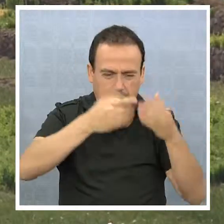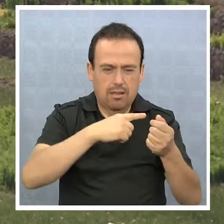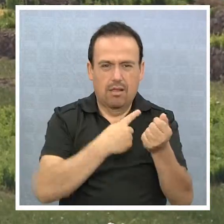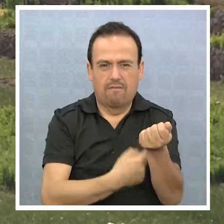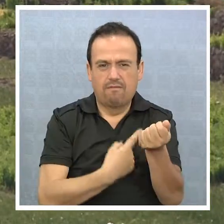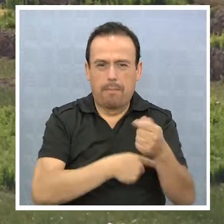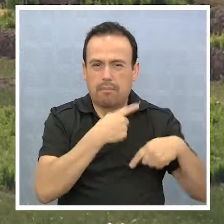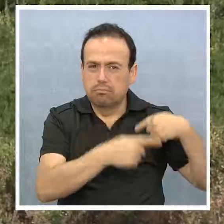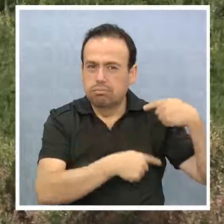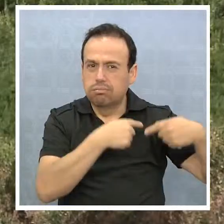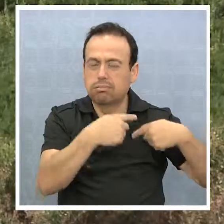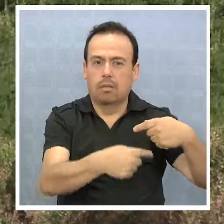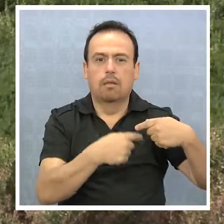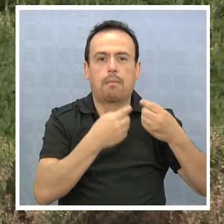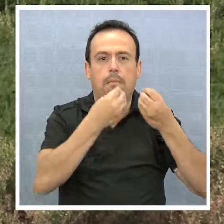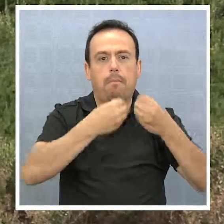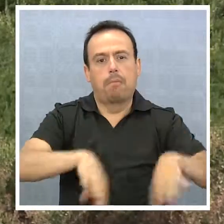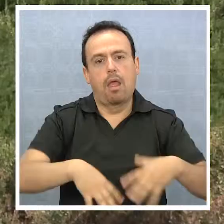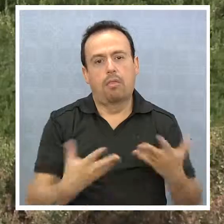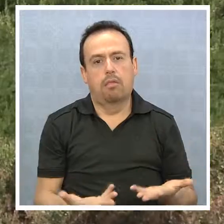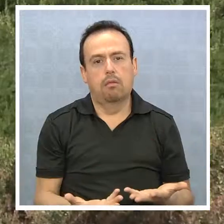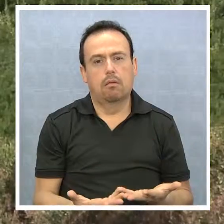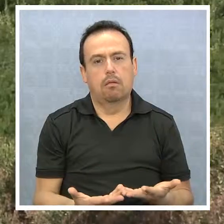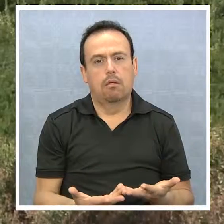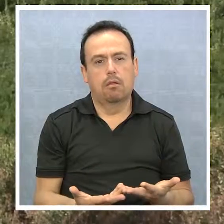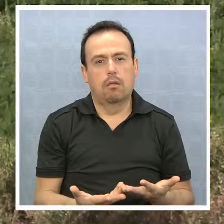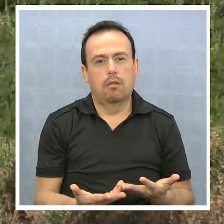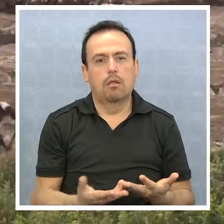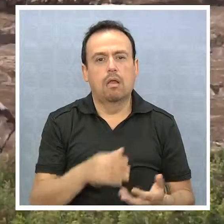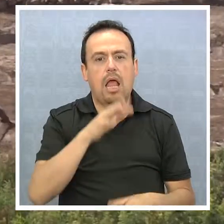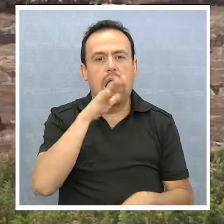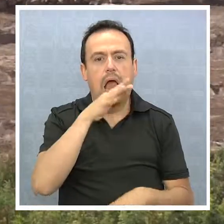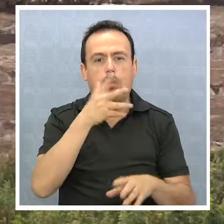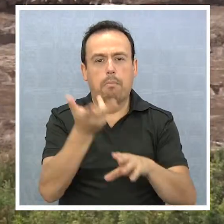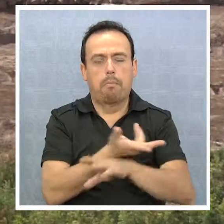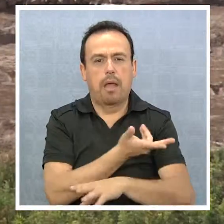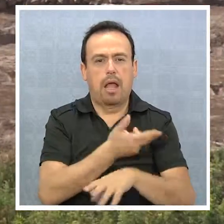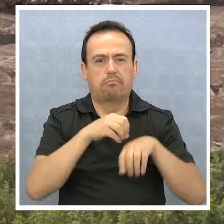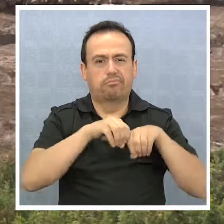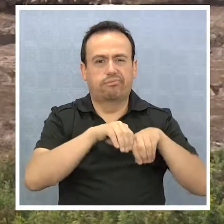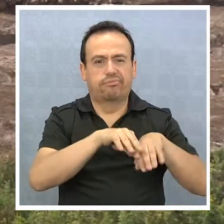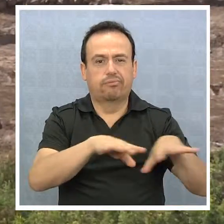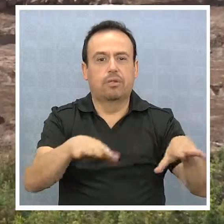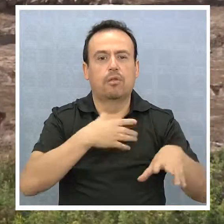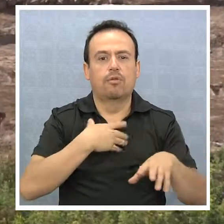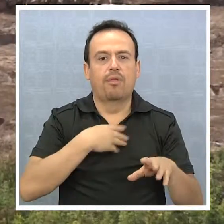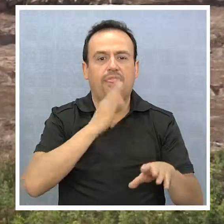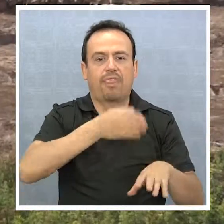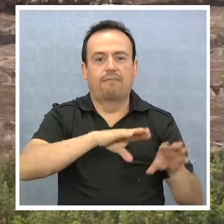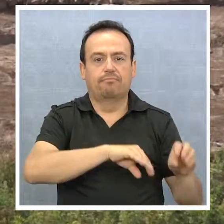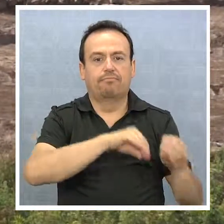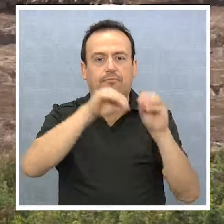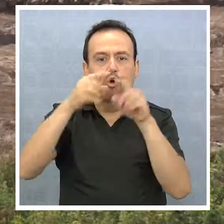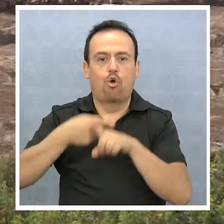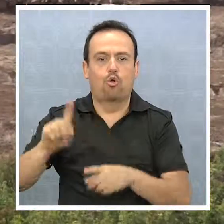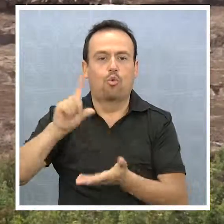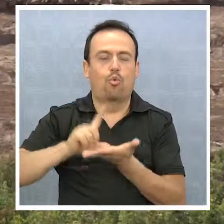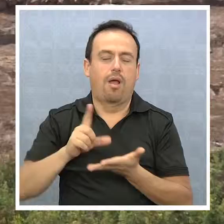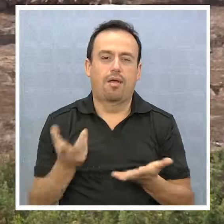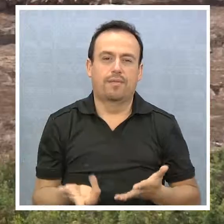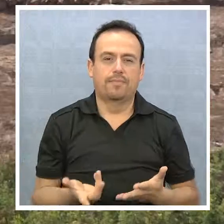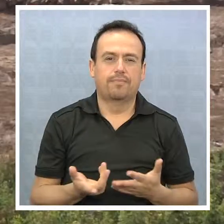por generaciones en nuestro pueblo se los ve en contaminadas agua y tenemos que mirar los